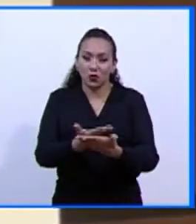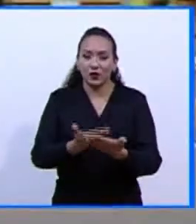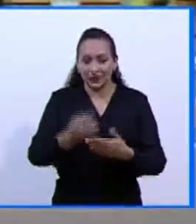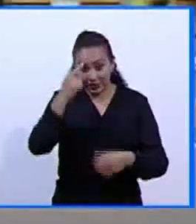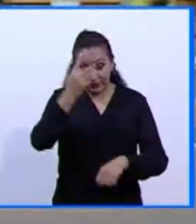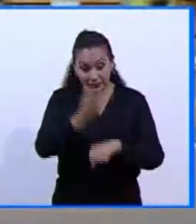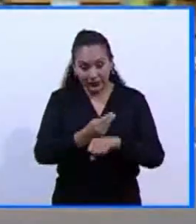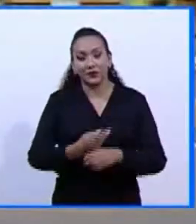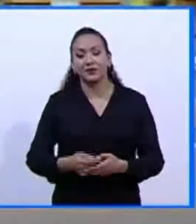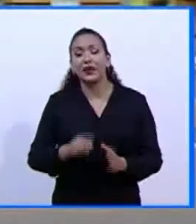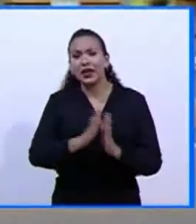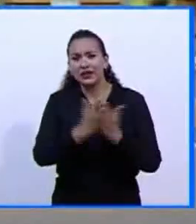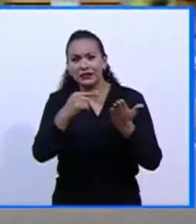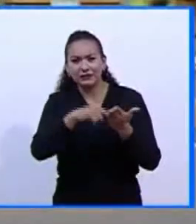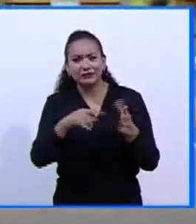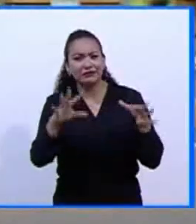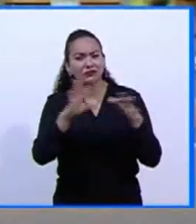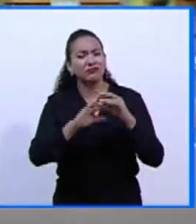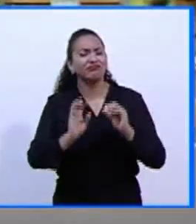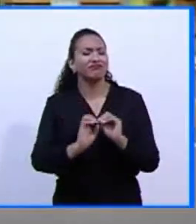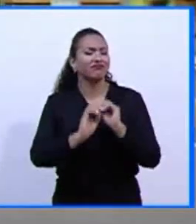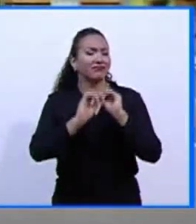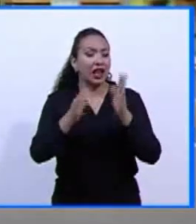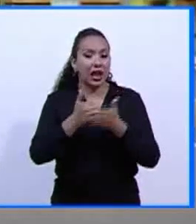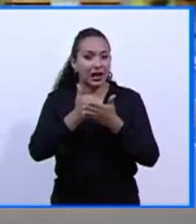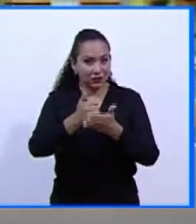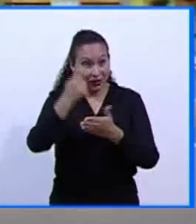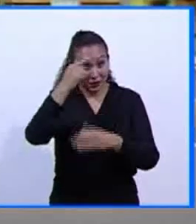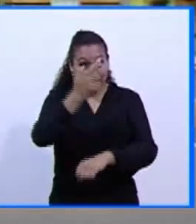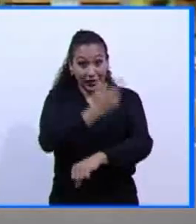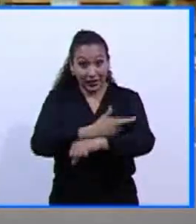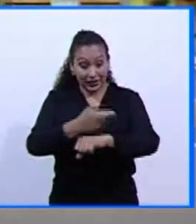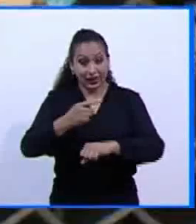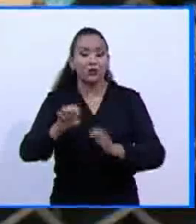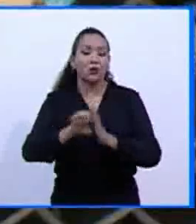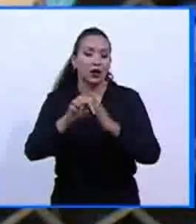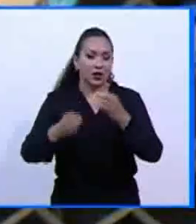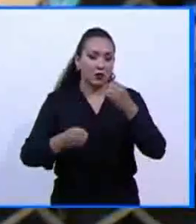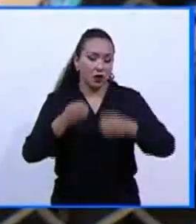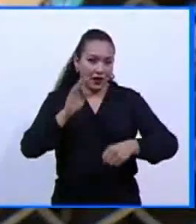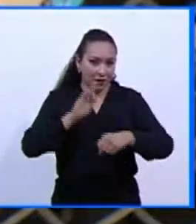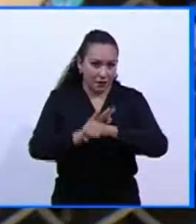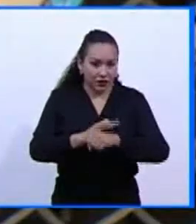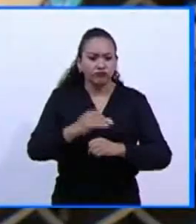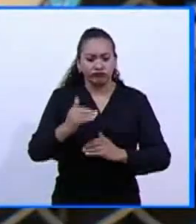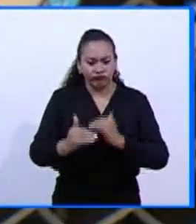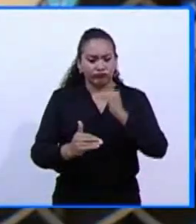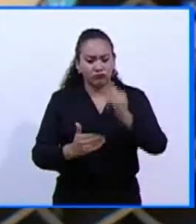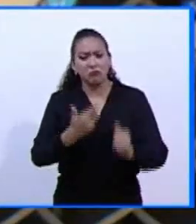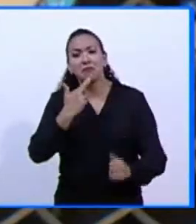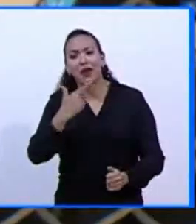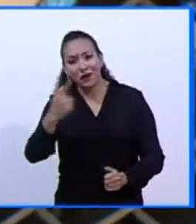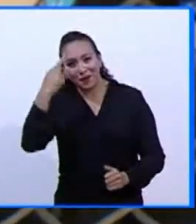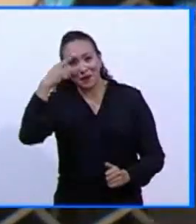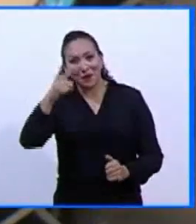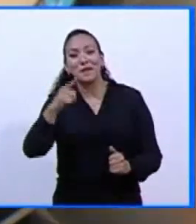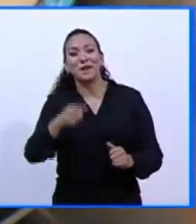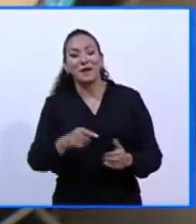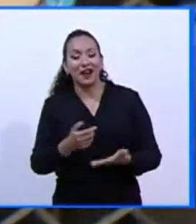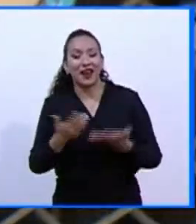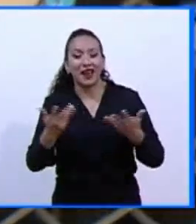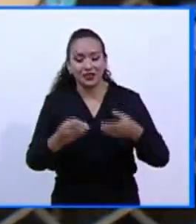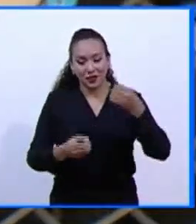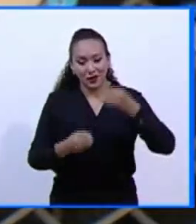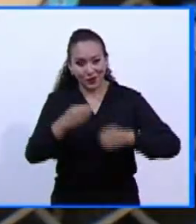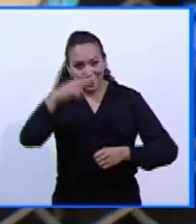Es una obra que ahonda en la necesidad de que el proceso de amparo evolucione a fin de mantener su relevancia en el sistema